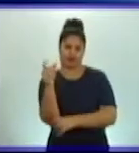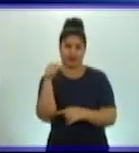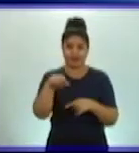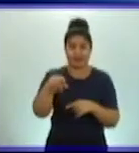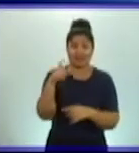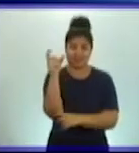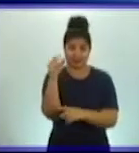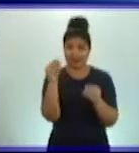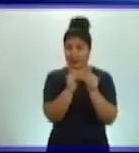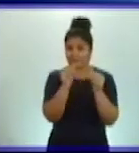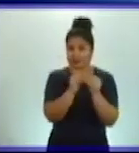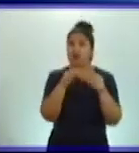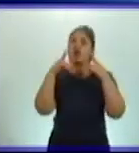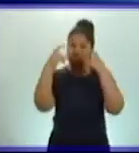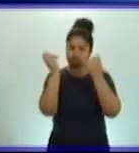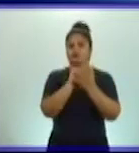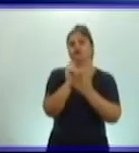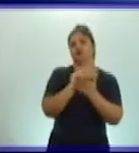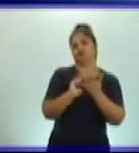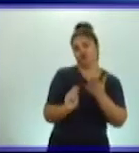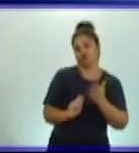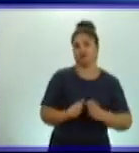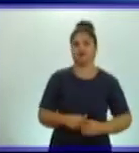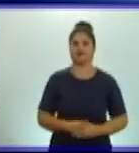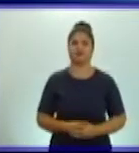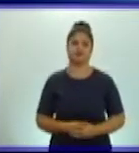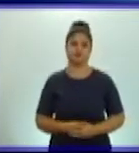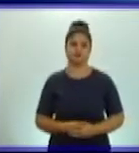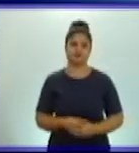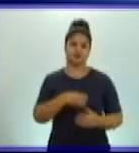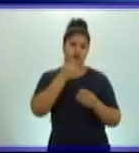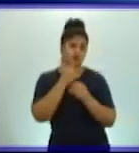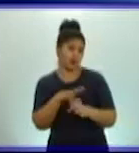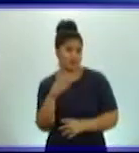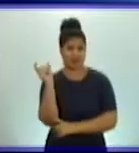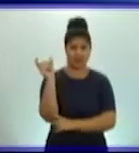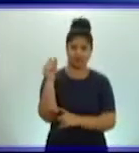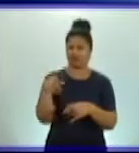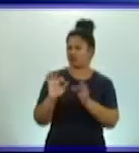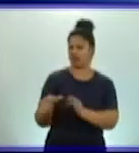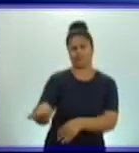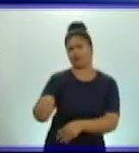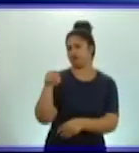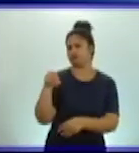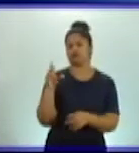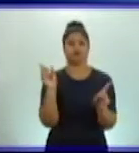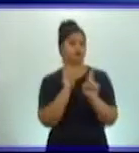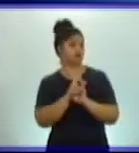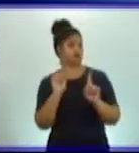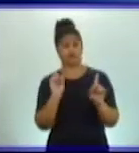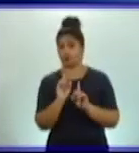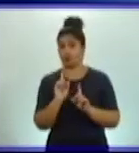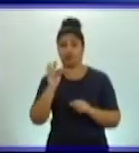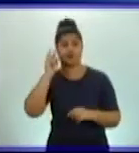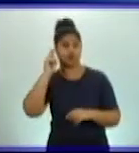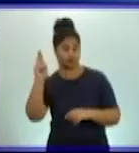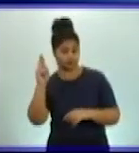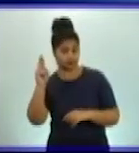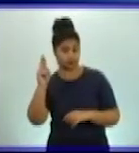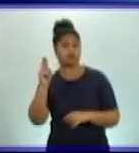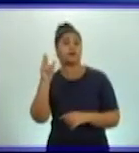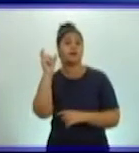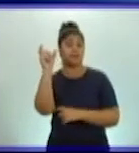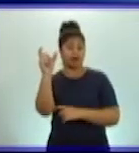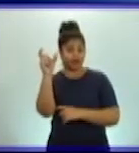es que a veces tienen hasta lagunas creativas. Por eso es que apela a determinados recursos literarios, apela a determinadas